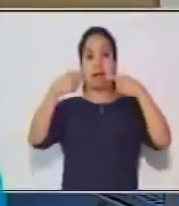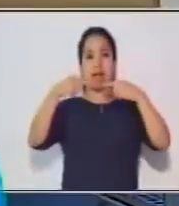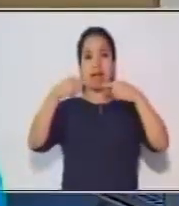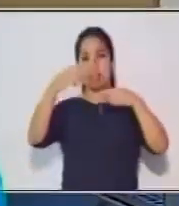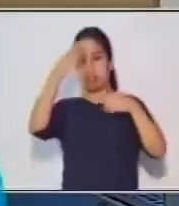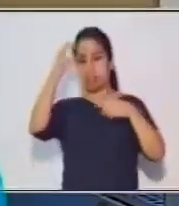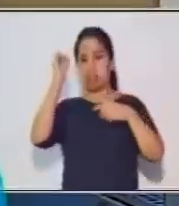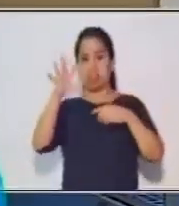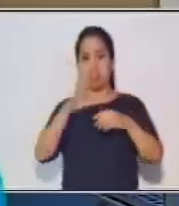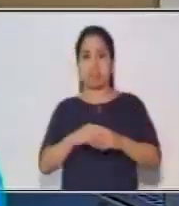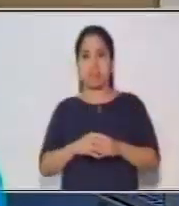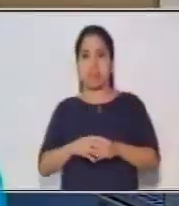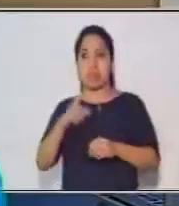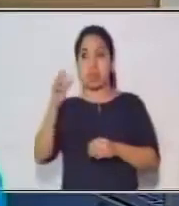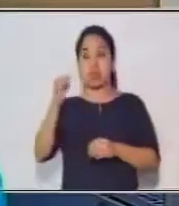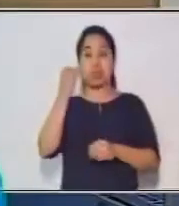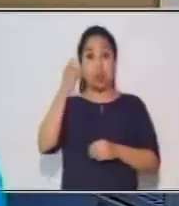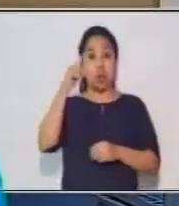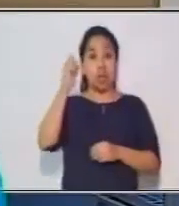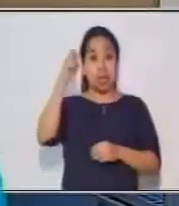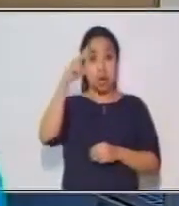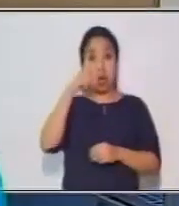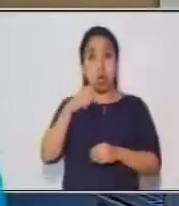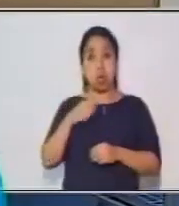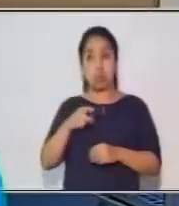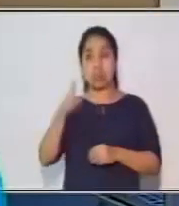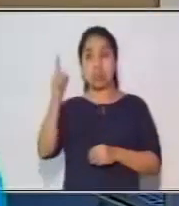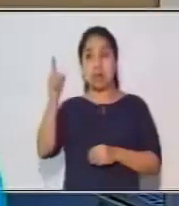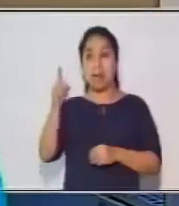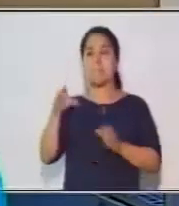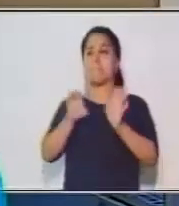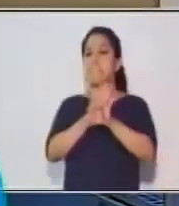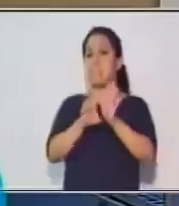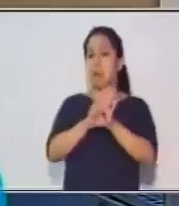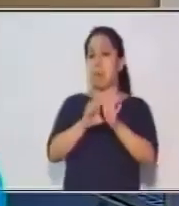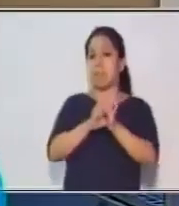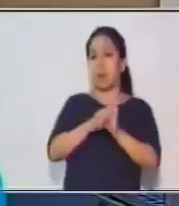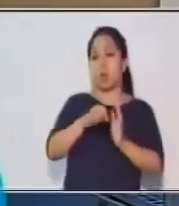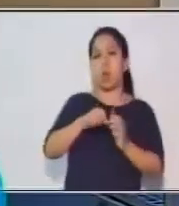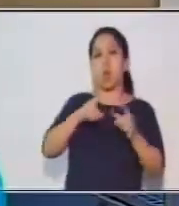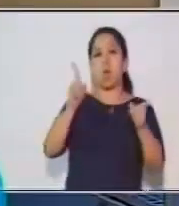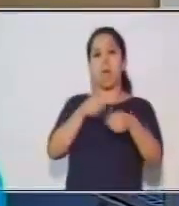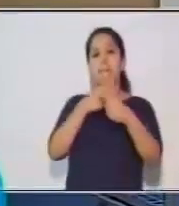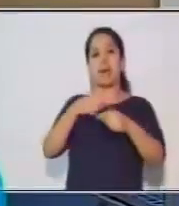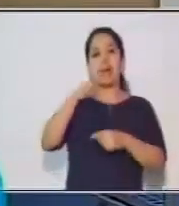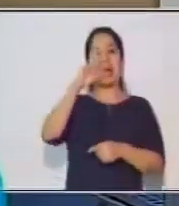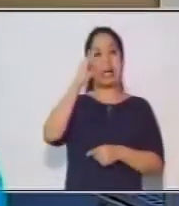son imágenes, estas imágenes, Ricardo Arjona,